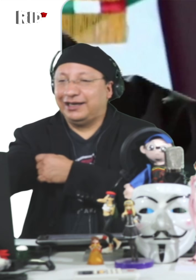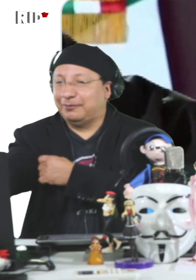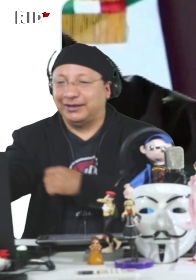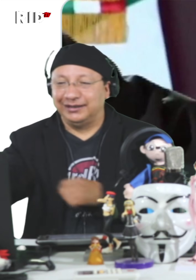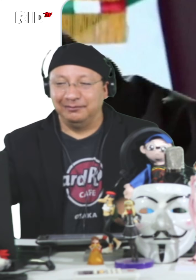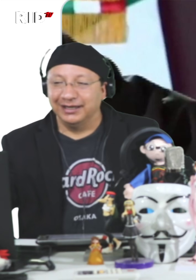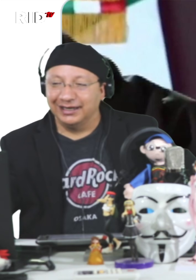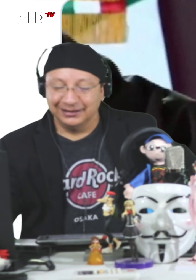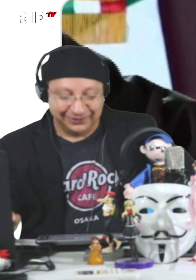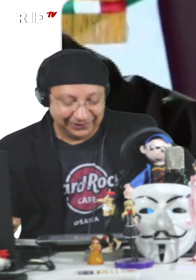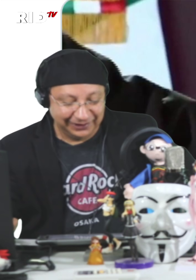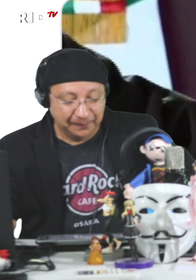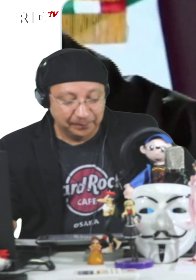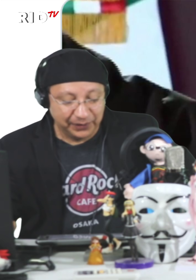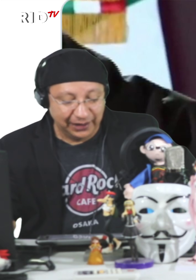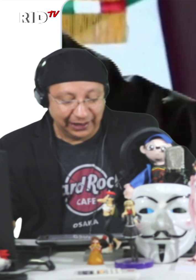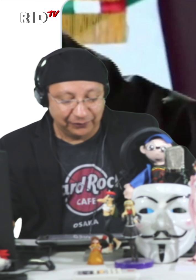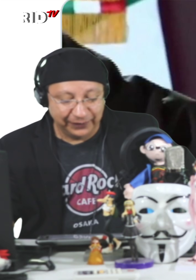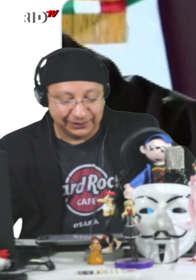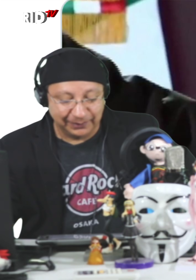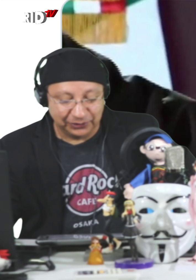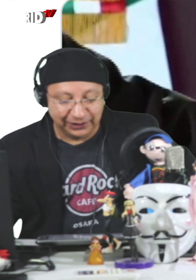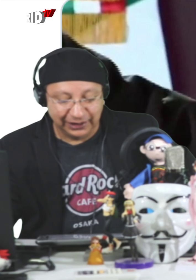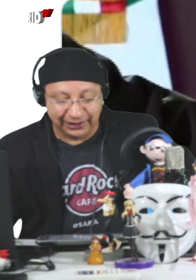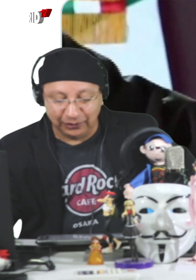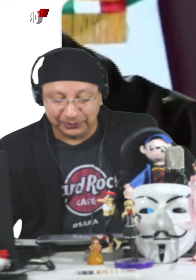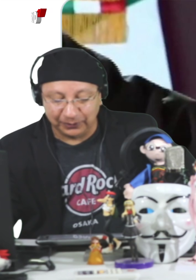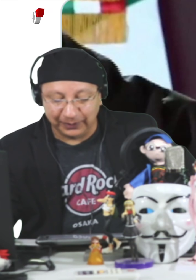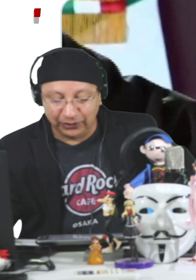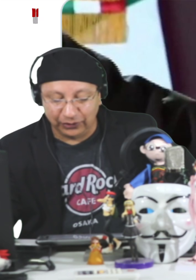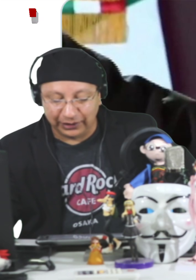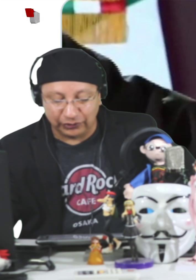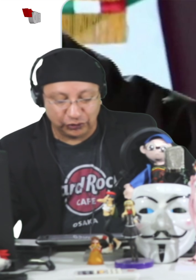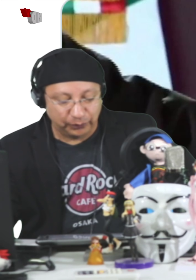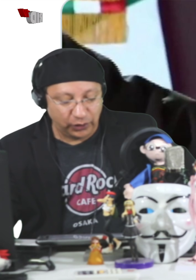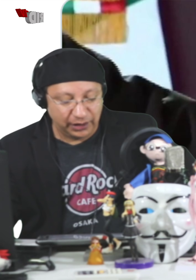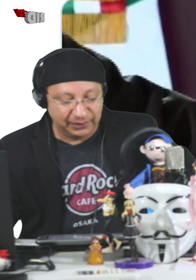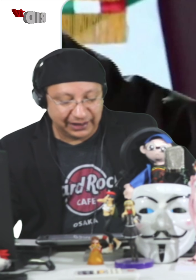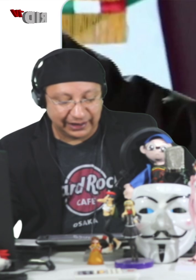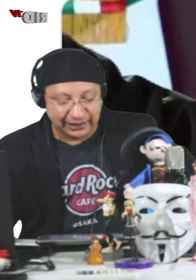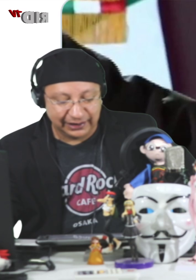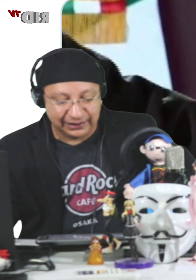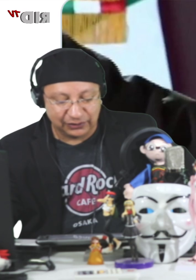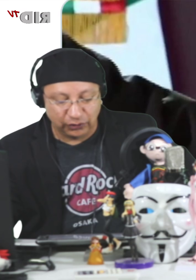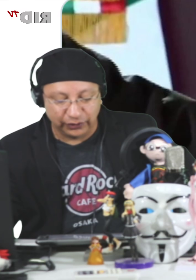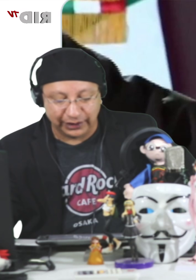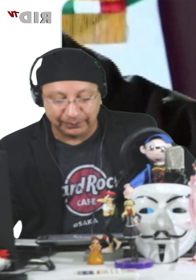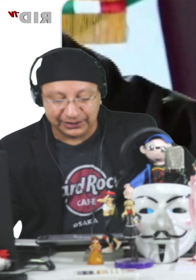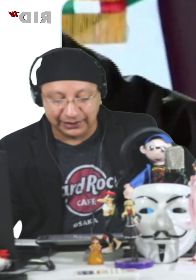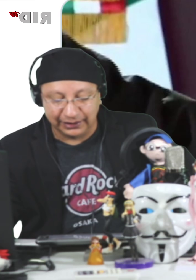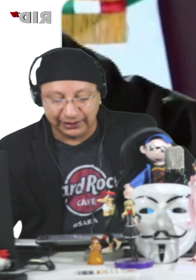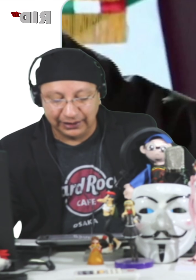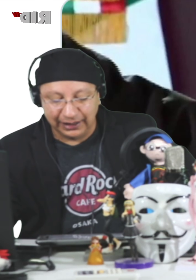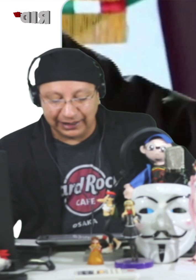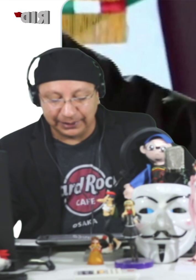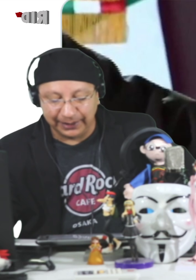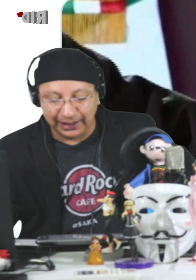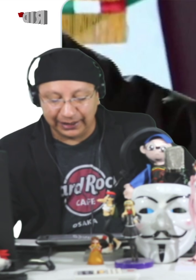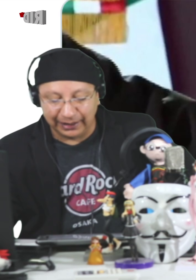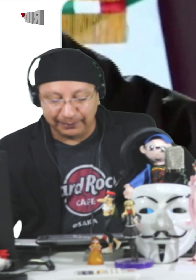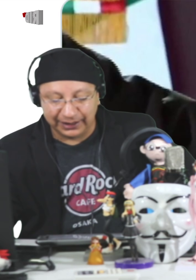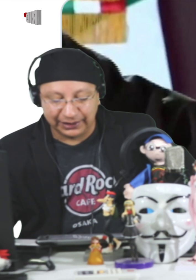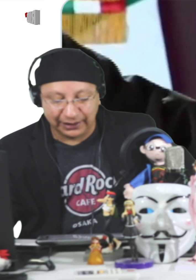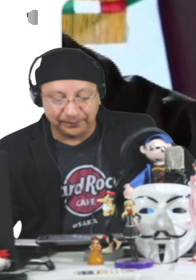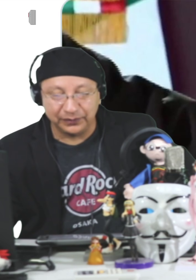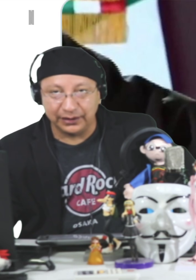llegar y repartir madrazos. La conferencia matutina de López Obrador causó polémica en redes luego de que el presidente aseverara